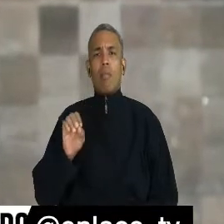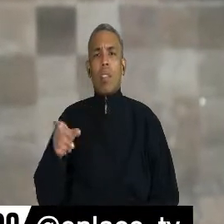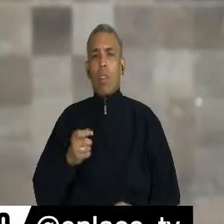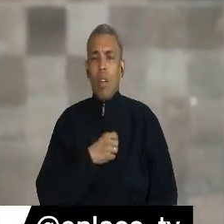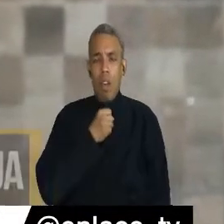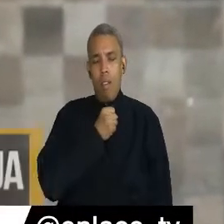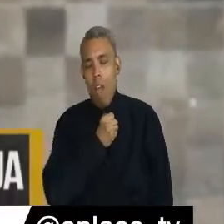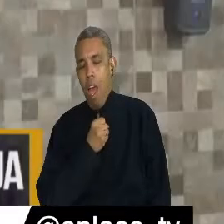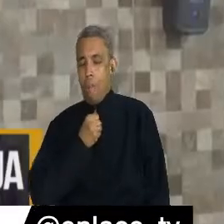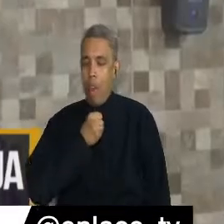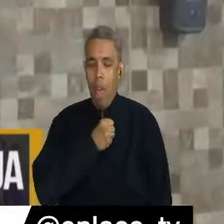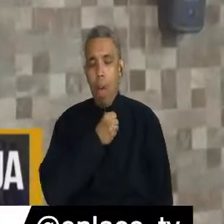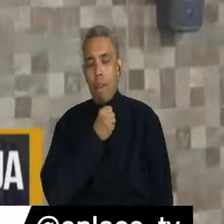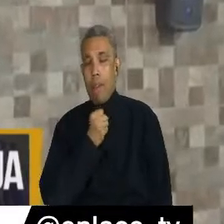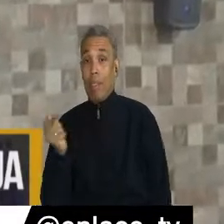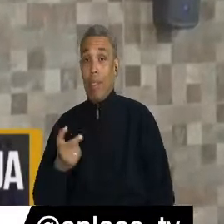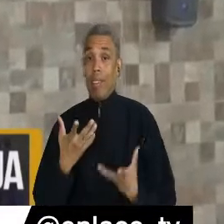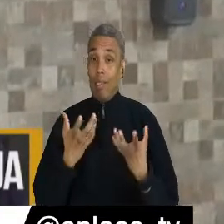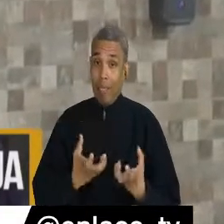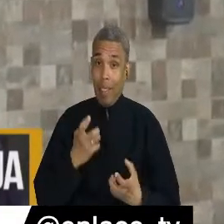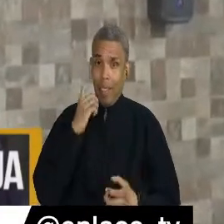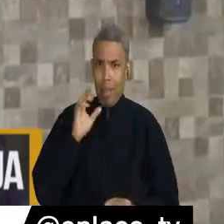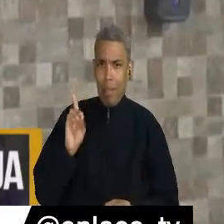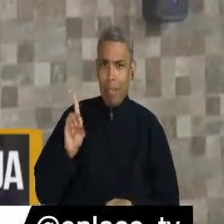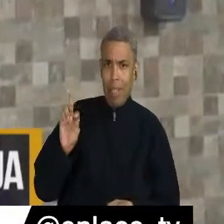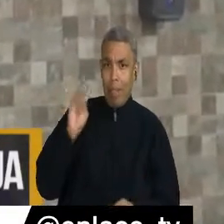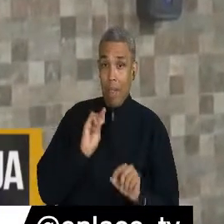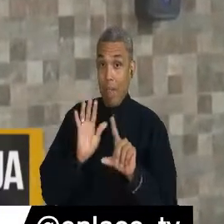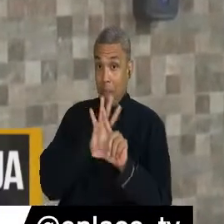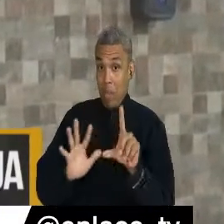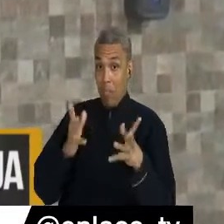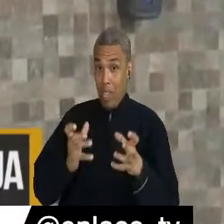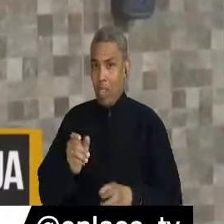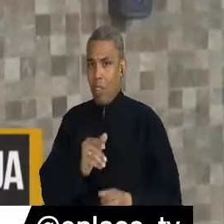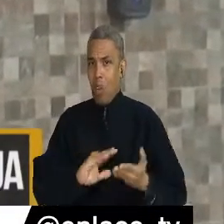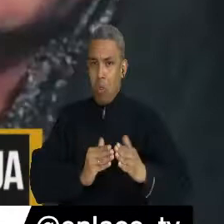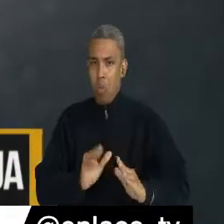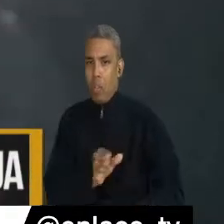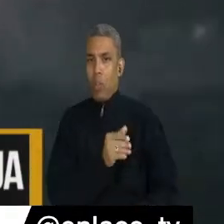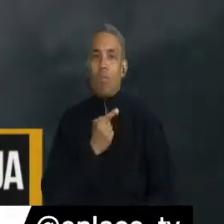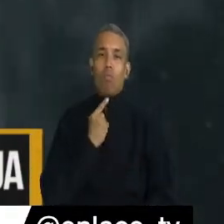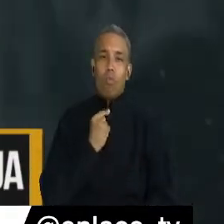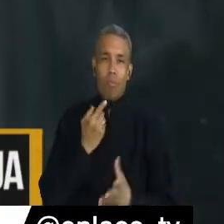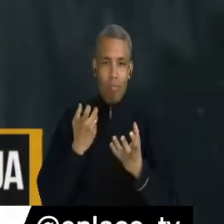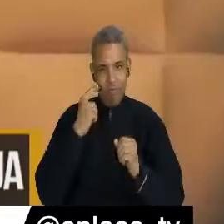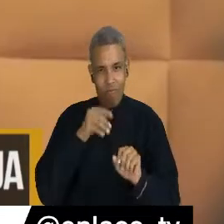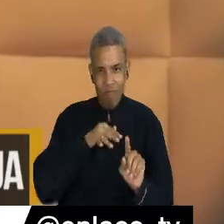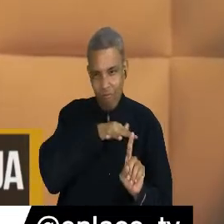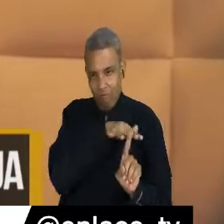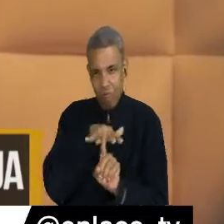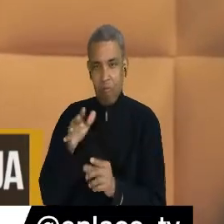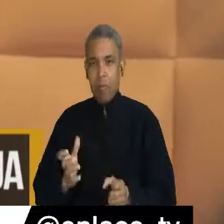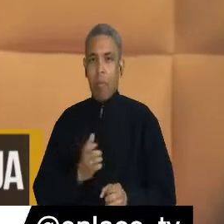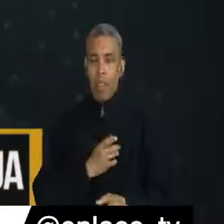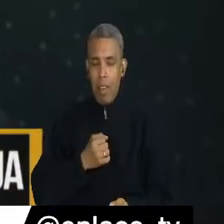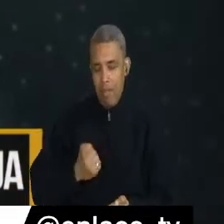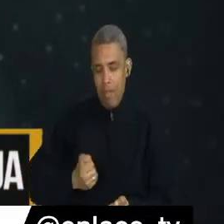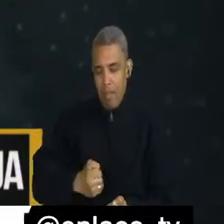a los barranqueños. Nuestro video musical se llama Nunca Imaginé, es una salsa romántica muy especial porque